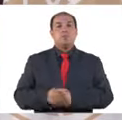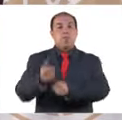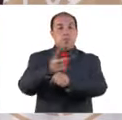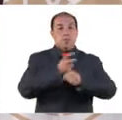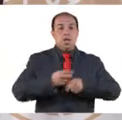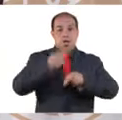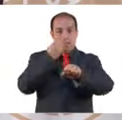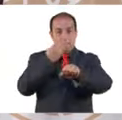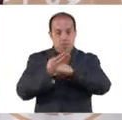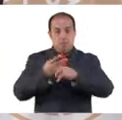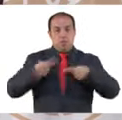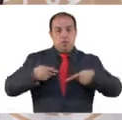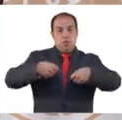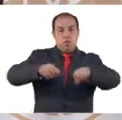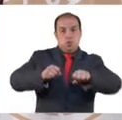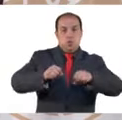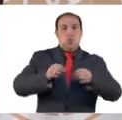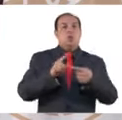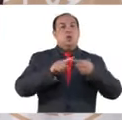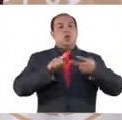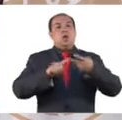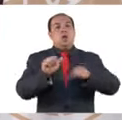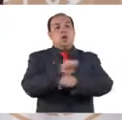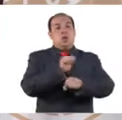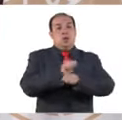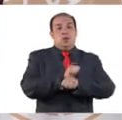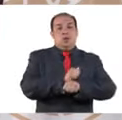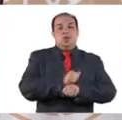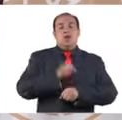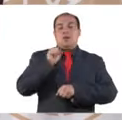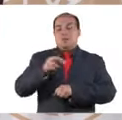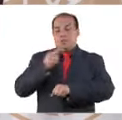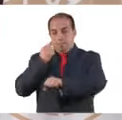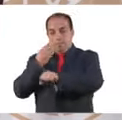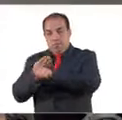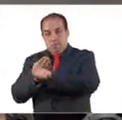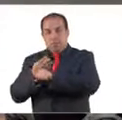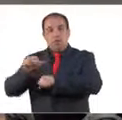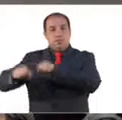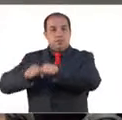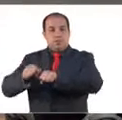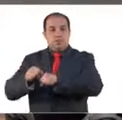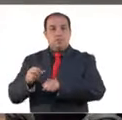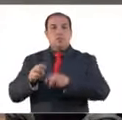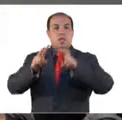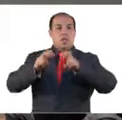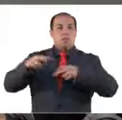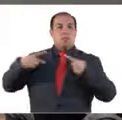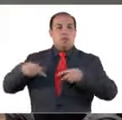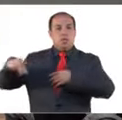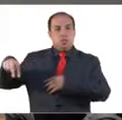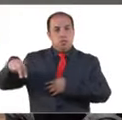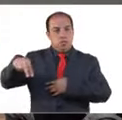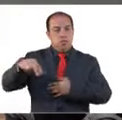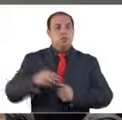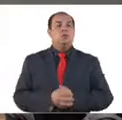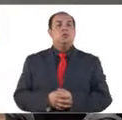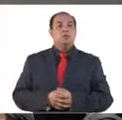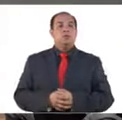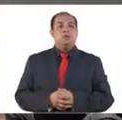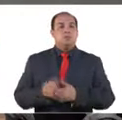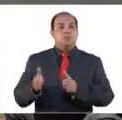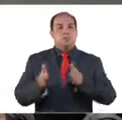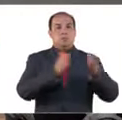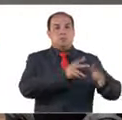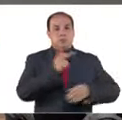las personas que andan en motocicleta, en automóvil, pero también la responsabilidad de los ciclistas con relación a peatones, por ejemplo. Sí. Por otra parte, doctora,